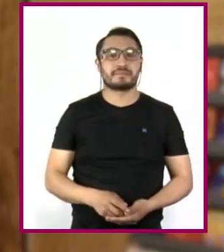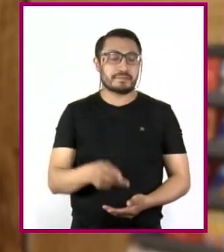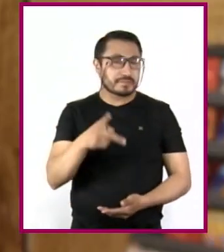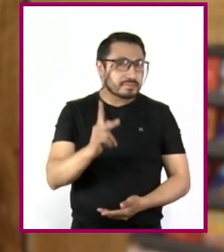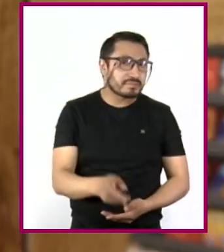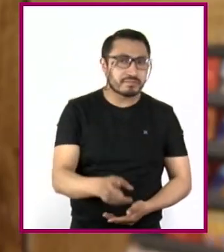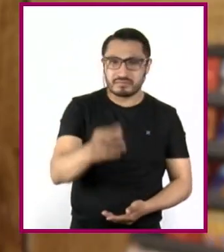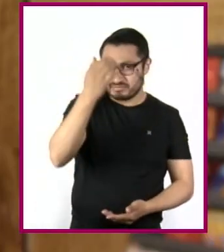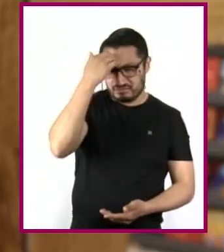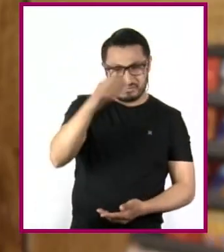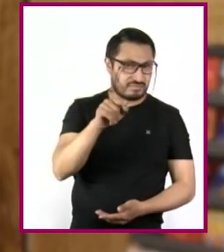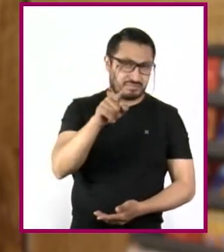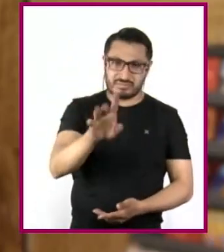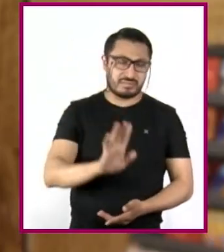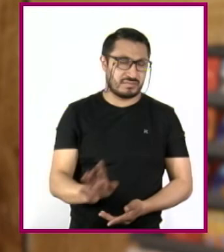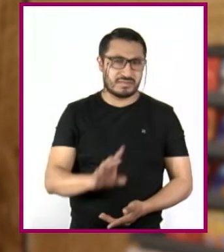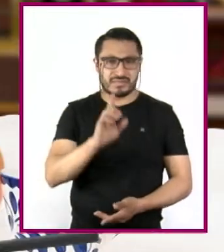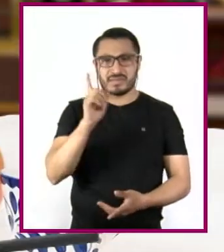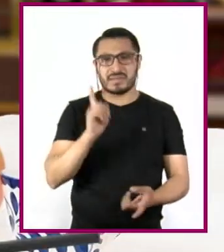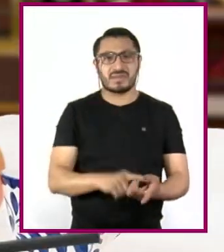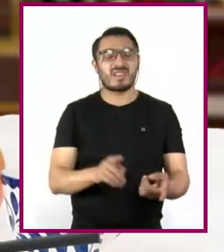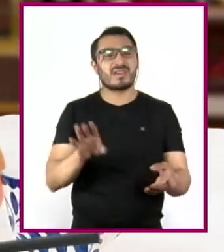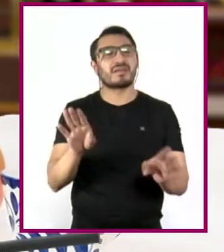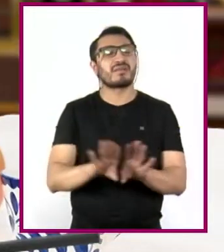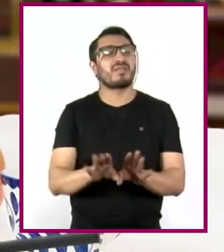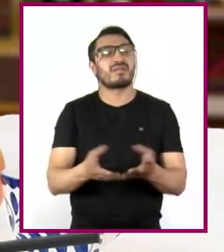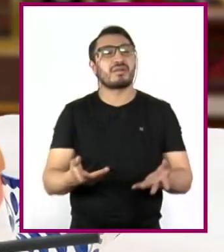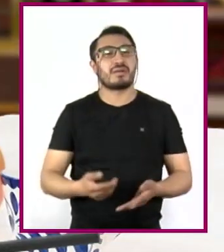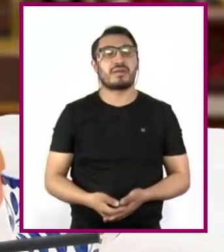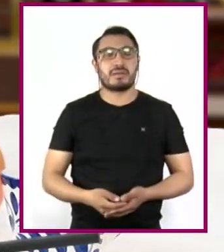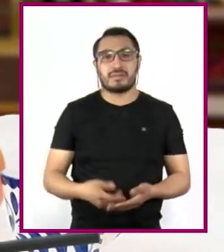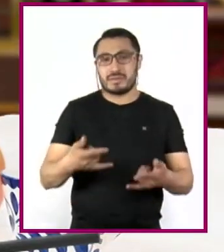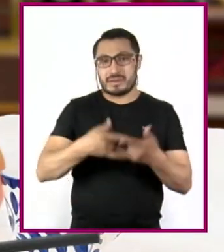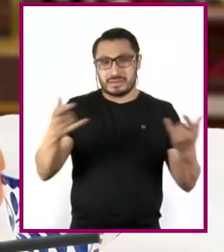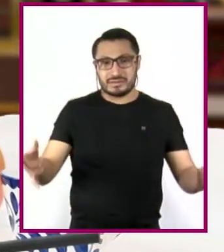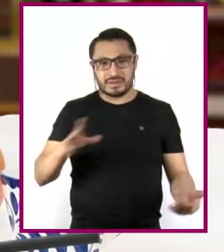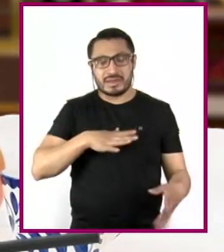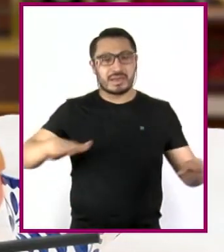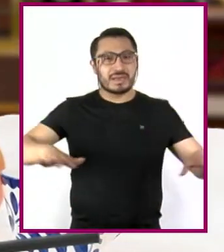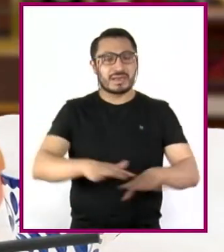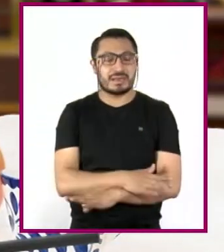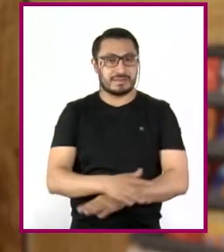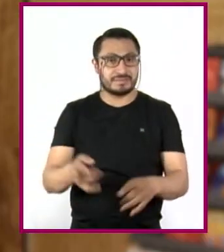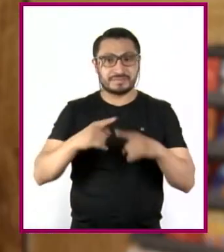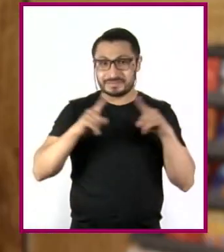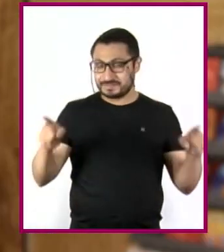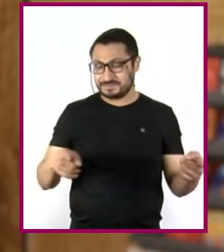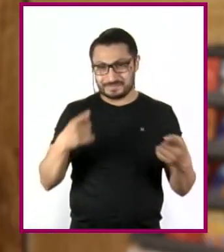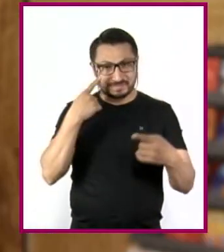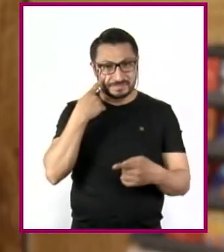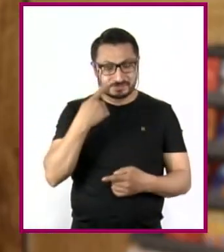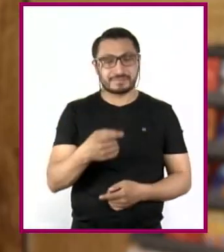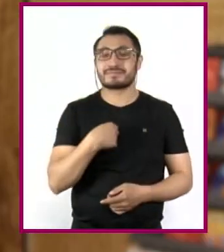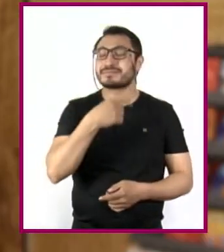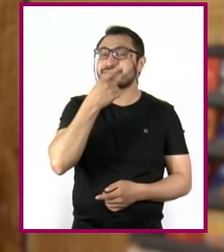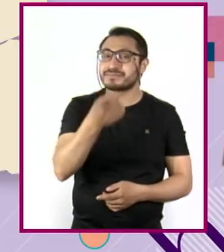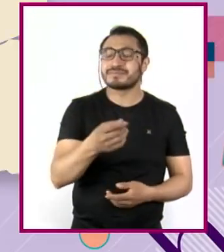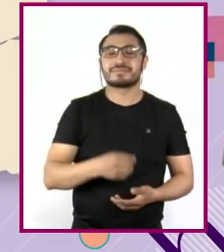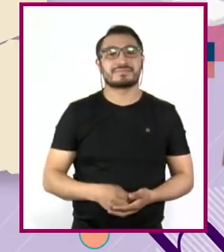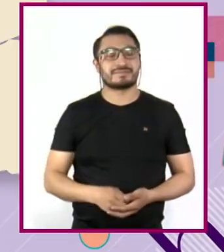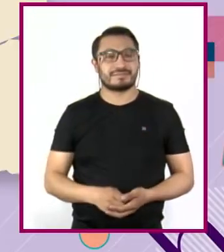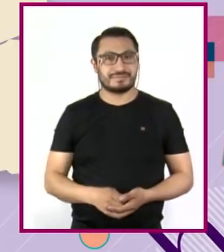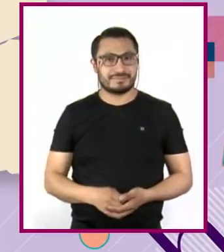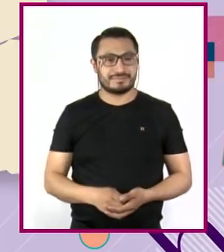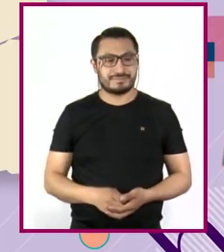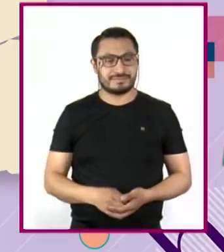te conozco, Lu. ¿Dónde está el truco? La historia tiene un cambio inesperado. ¡Te dije!